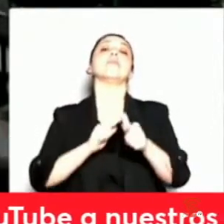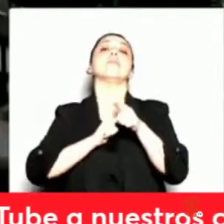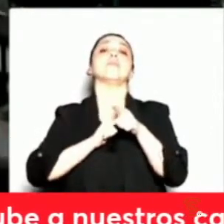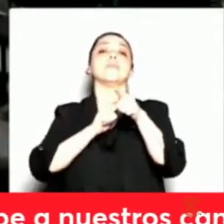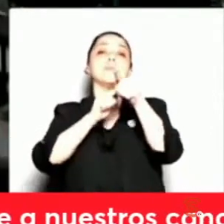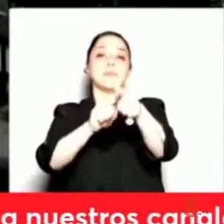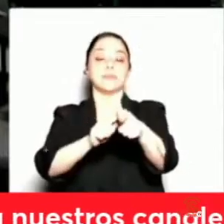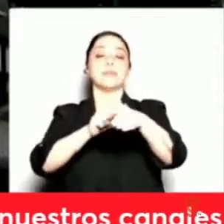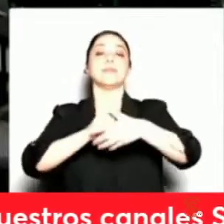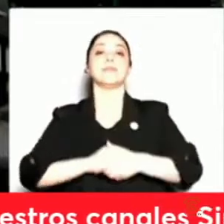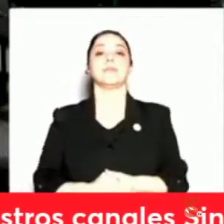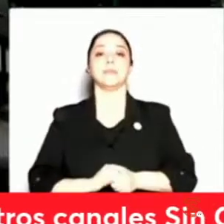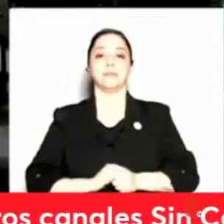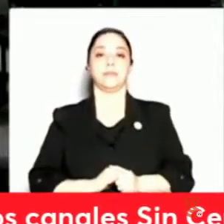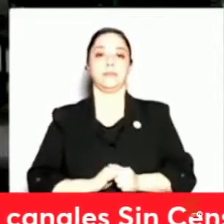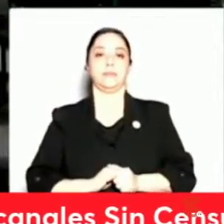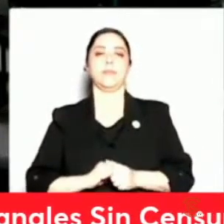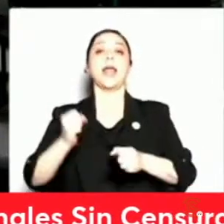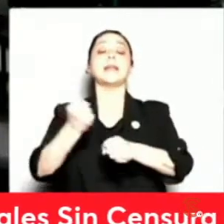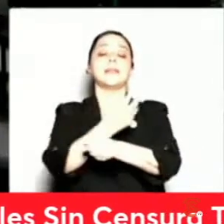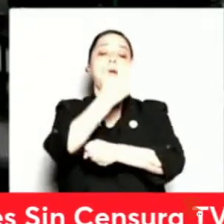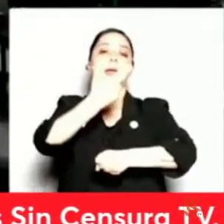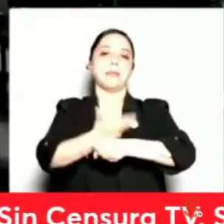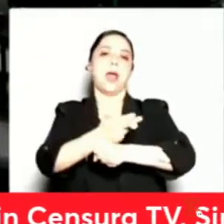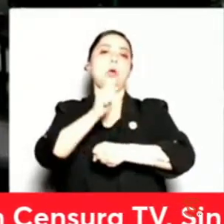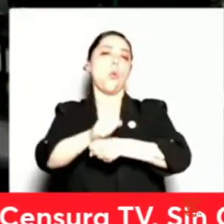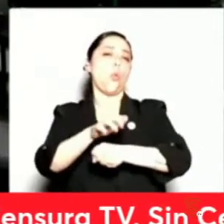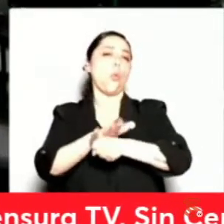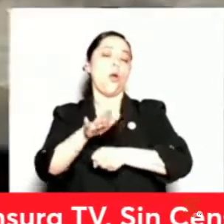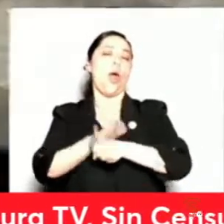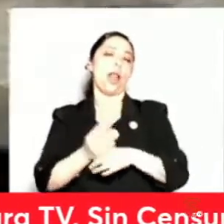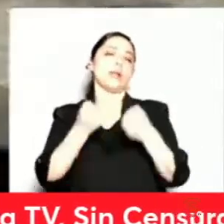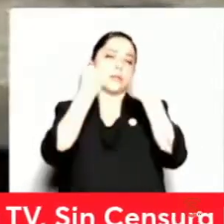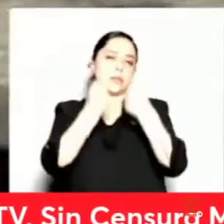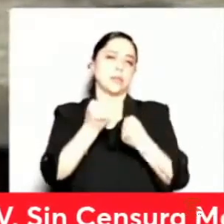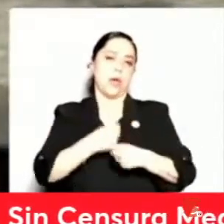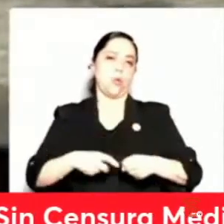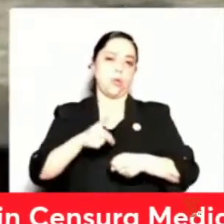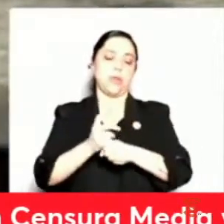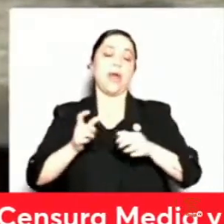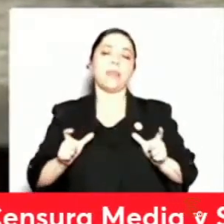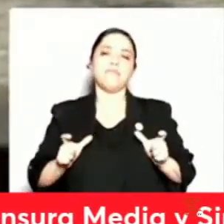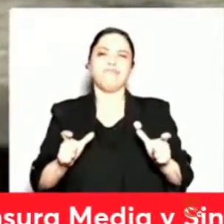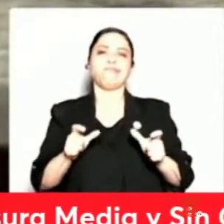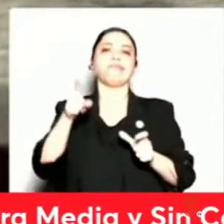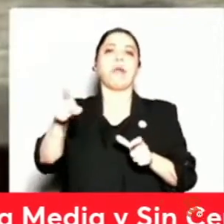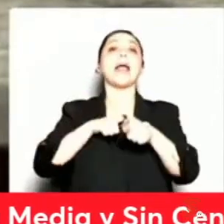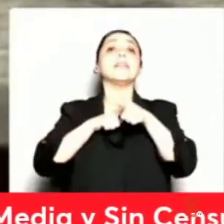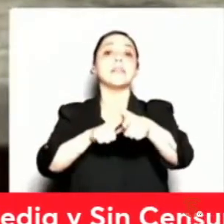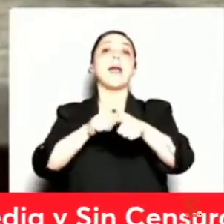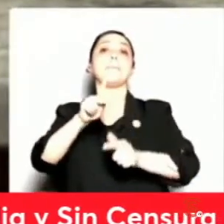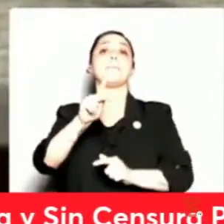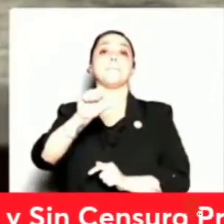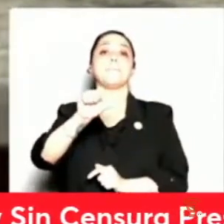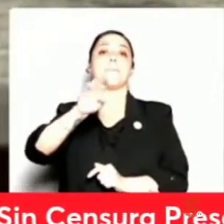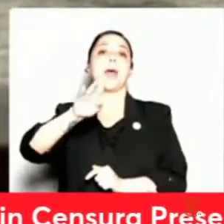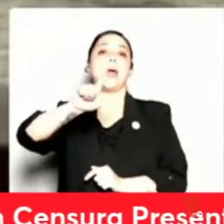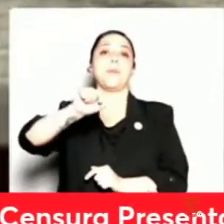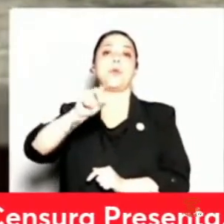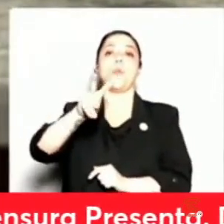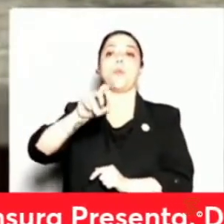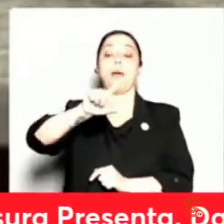Continuamos como secretario de Seguridad Ciudadana, continuará el compañero Pablo Vázquez